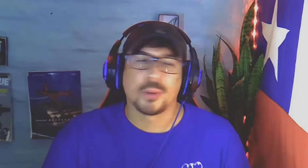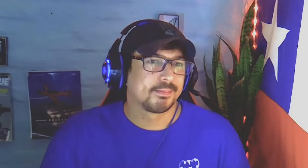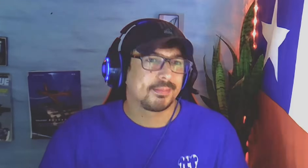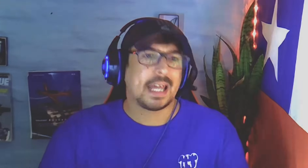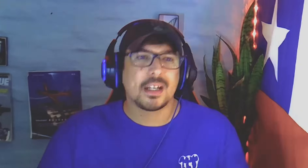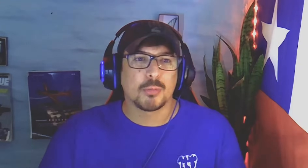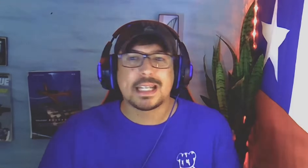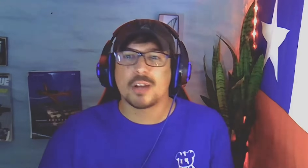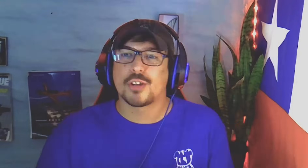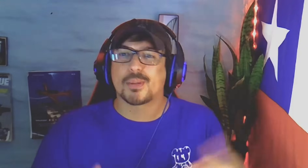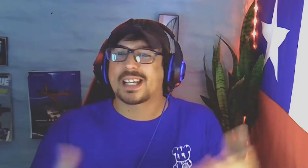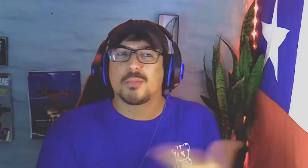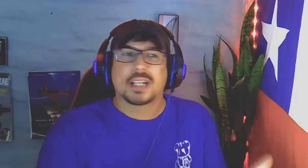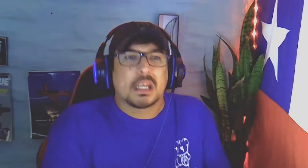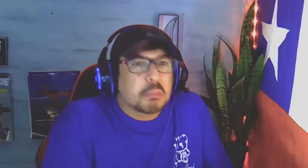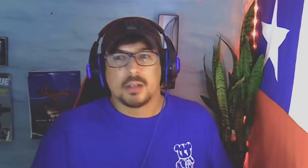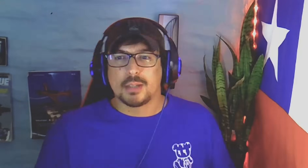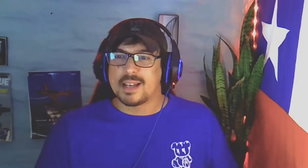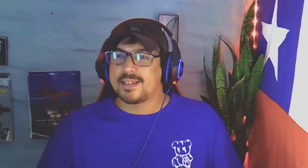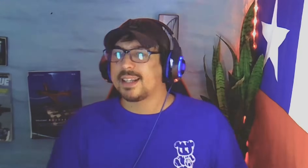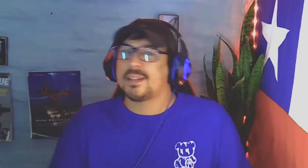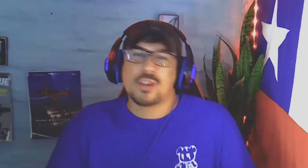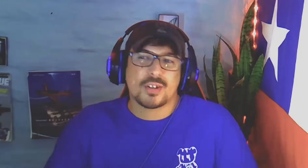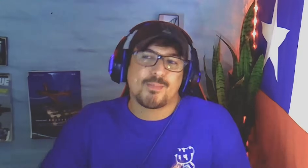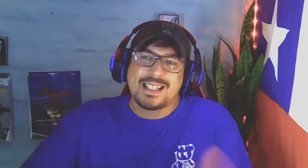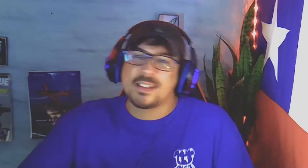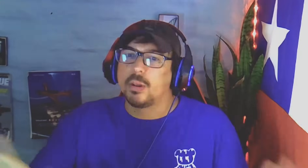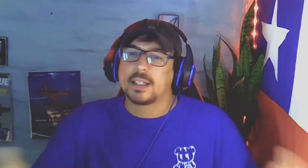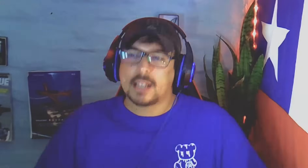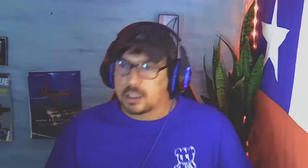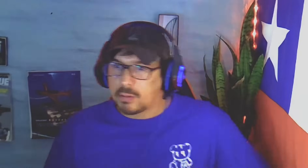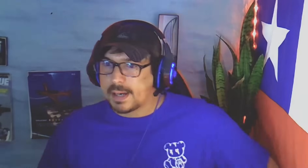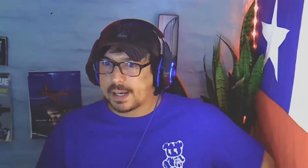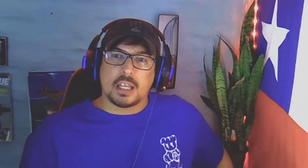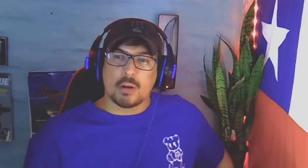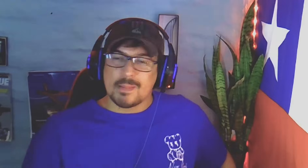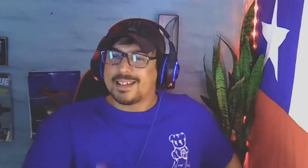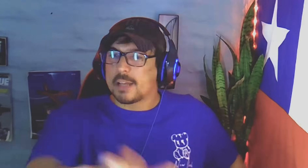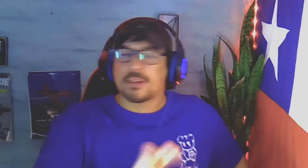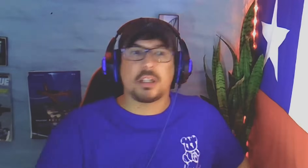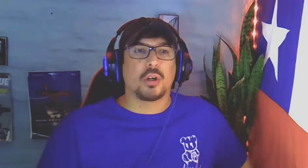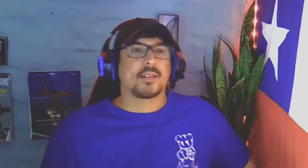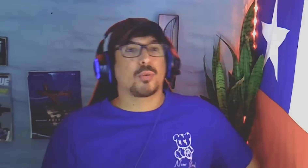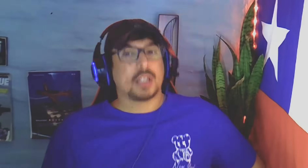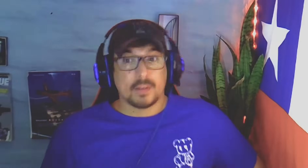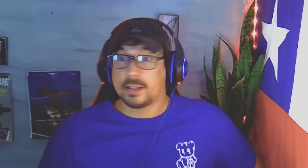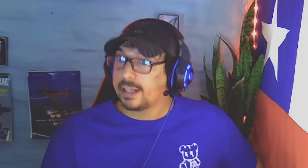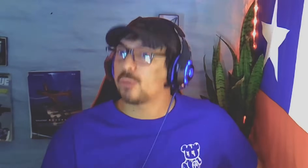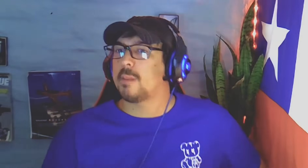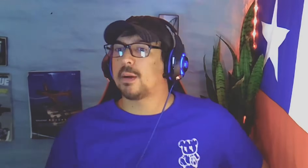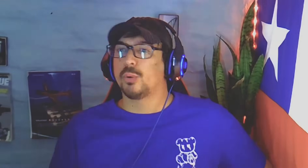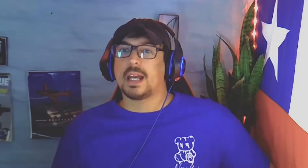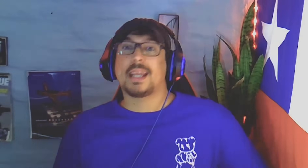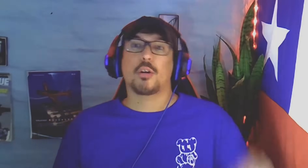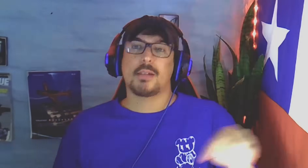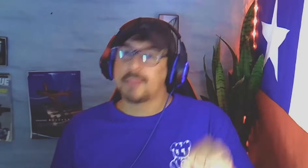bueno, nadie lo mira, no sé por qué, como que voy a decir que este video es malísimo y que nadie lo va a ver. Igualmente, de paso, le digo que se suscriban, dejen un buen